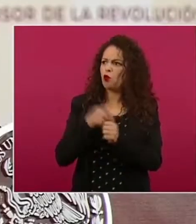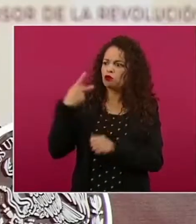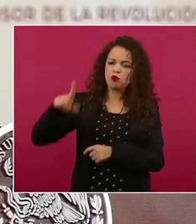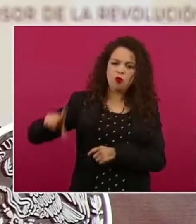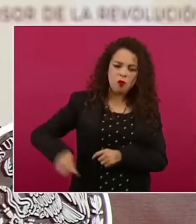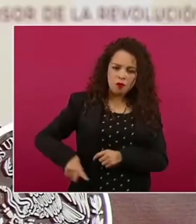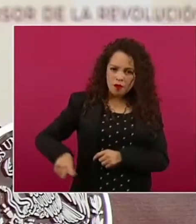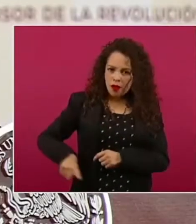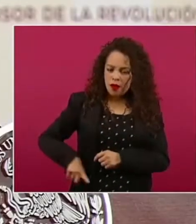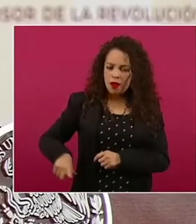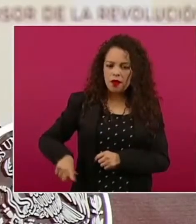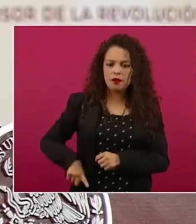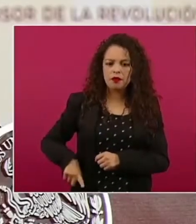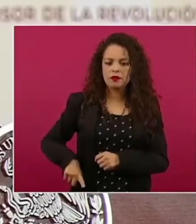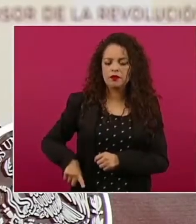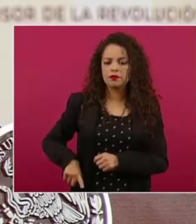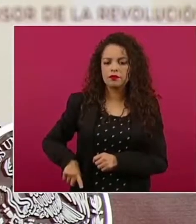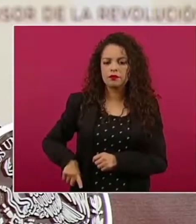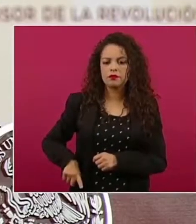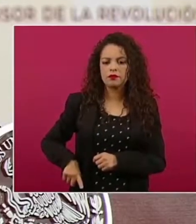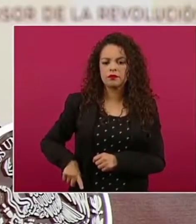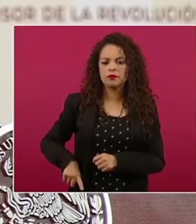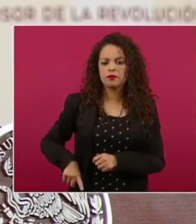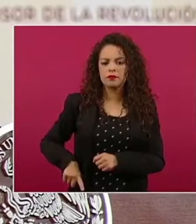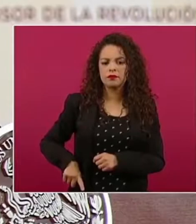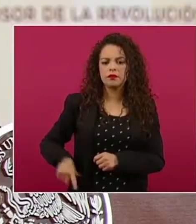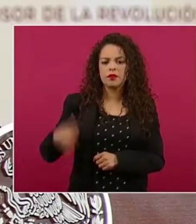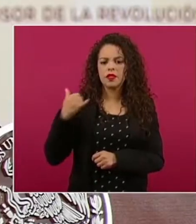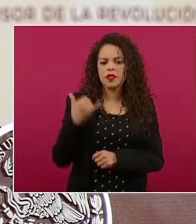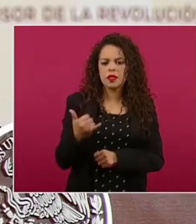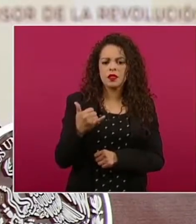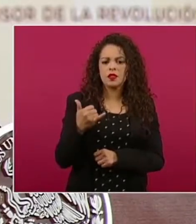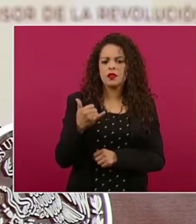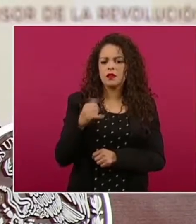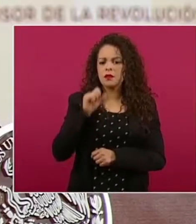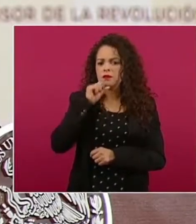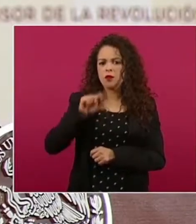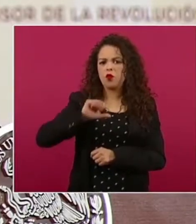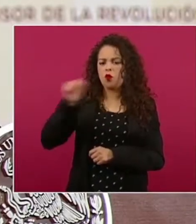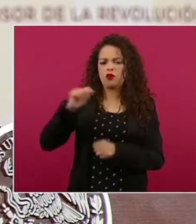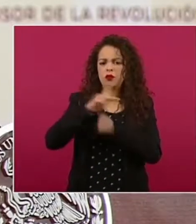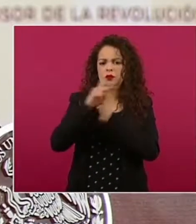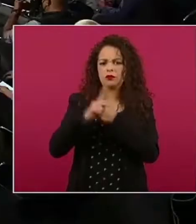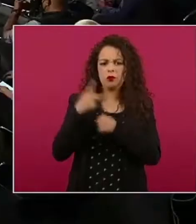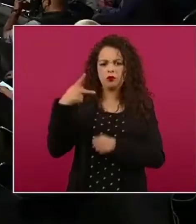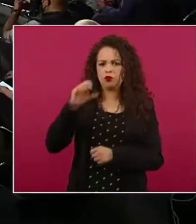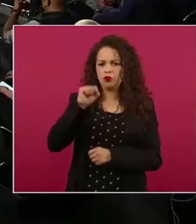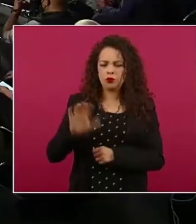gobiernos de Guatemala y con los gobiernos de Centroamérica.